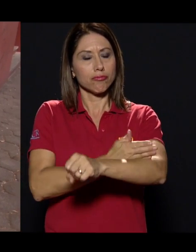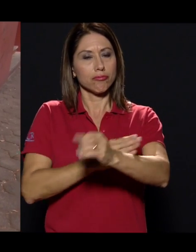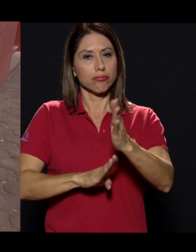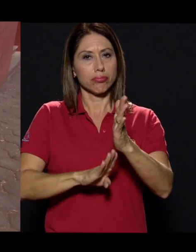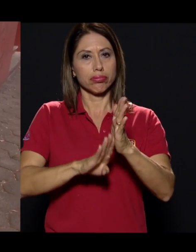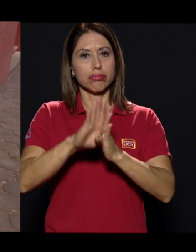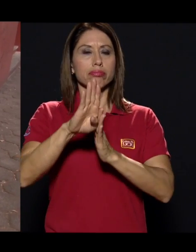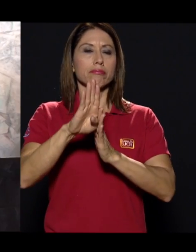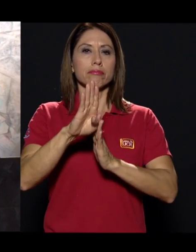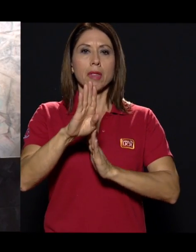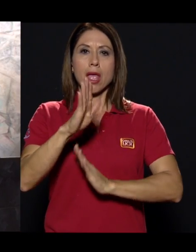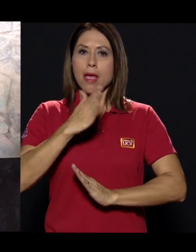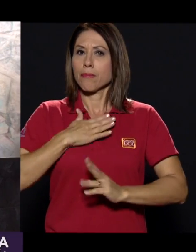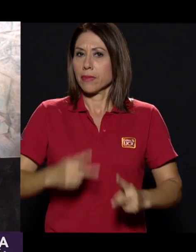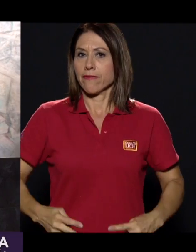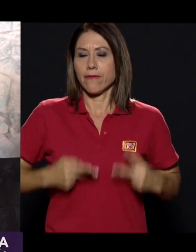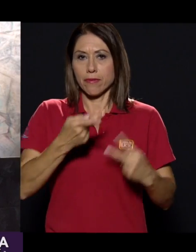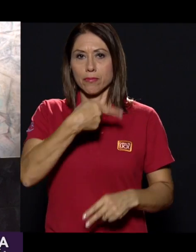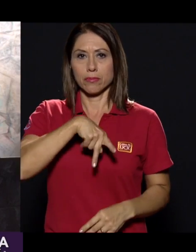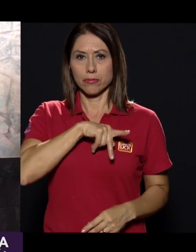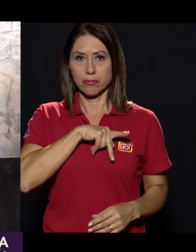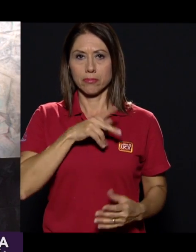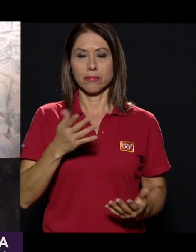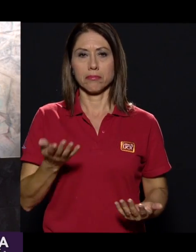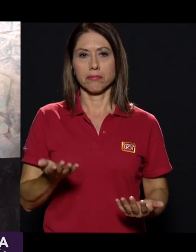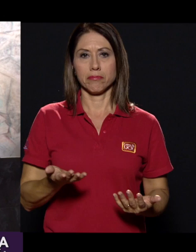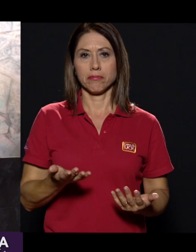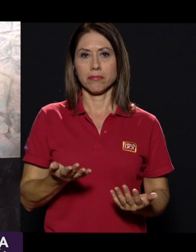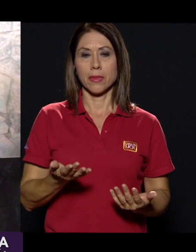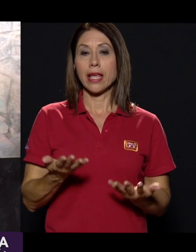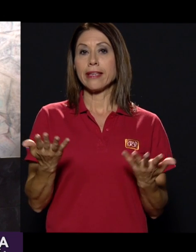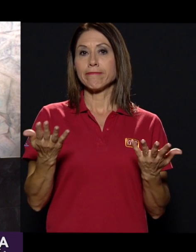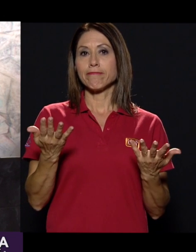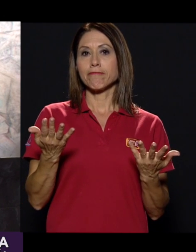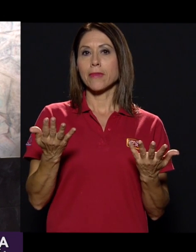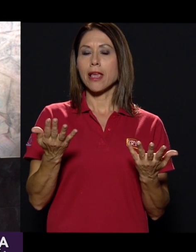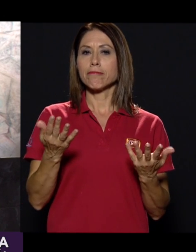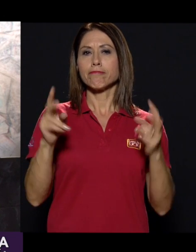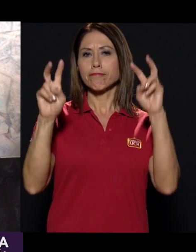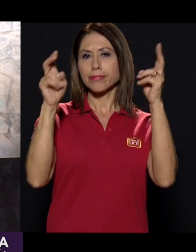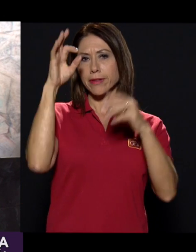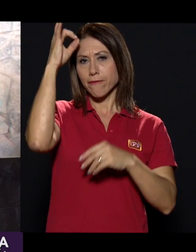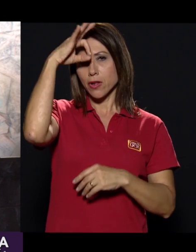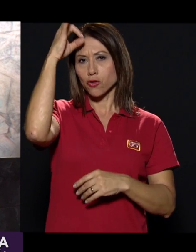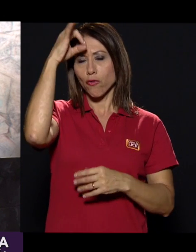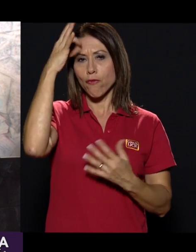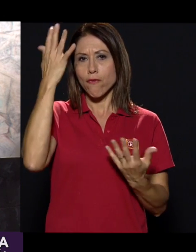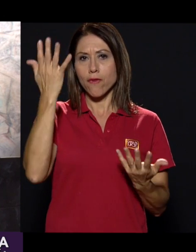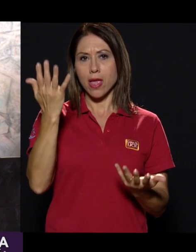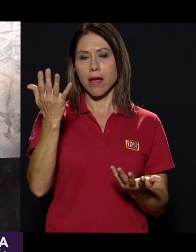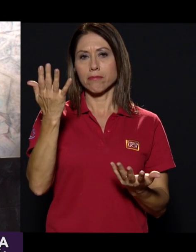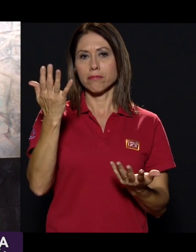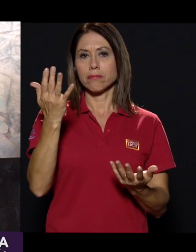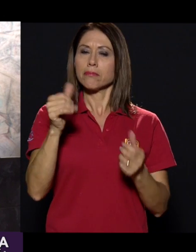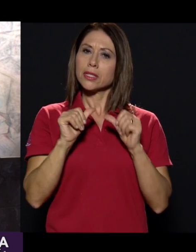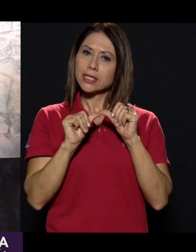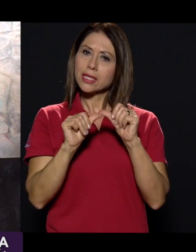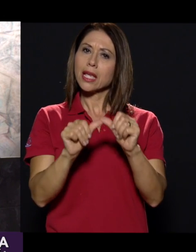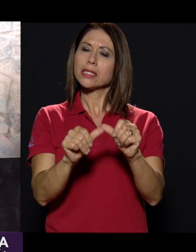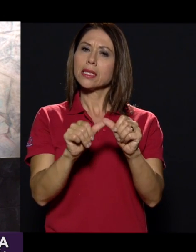superarme en mi vida personal y que la filosofía sigue siendo una